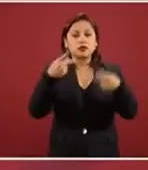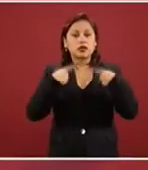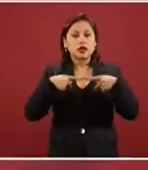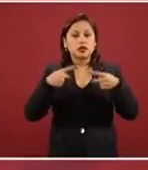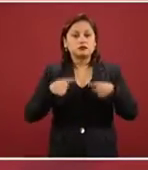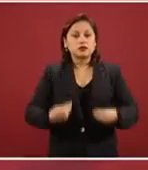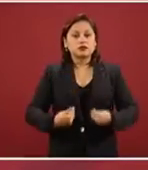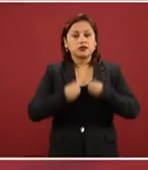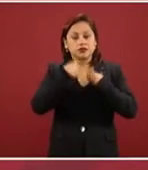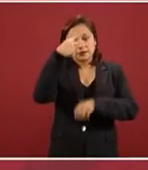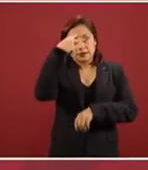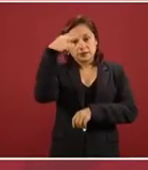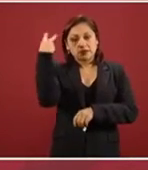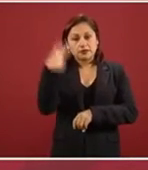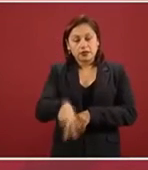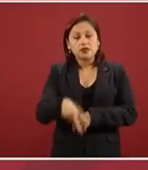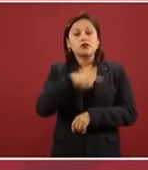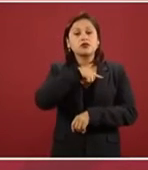estamos haciendo,